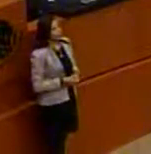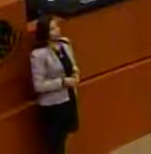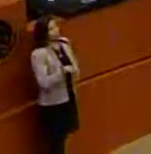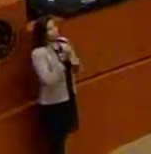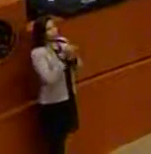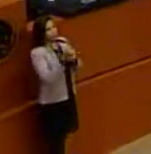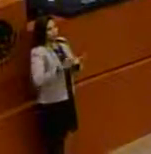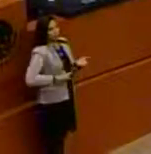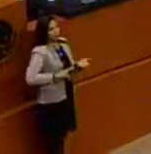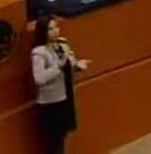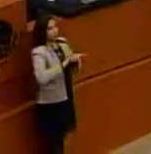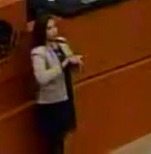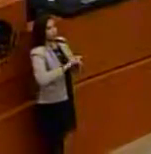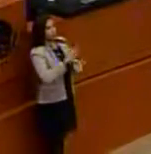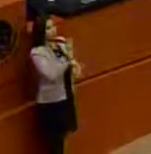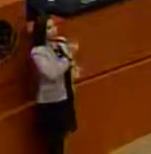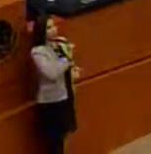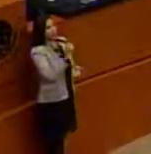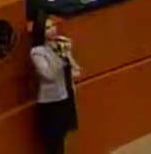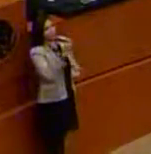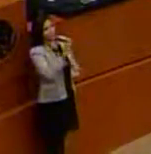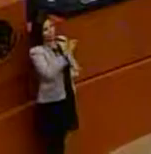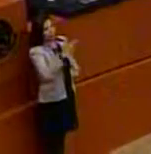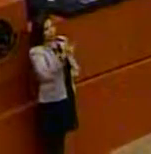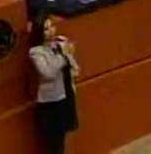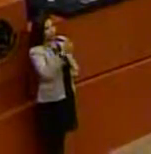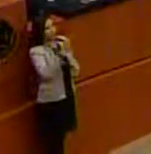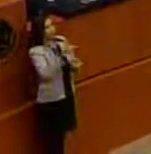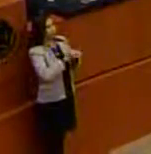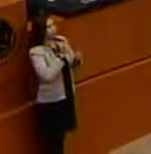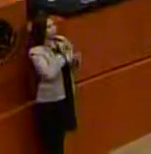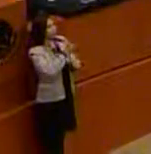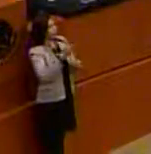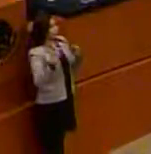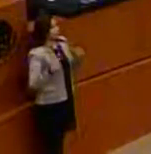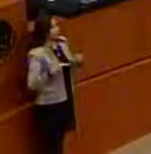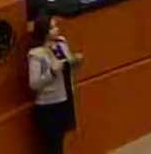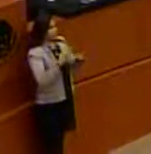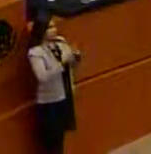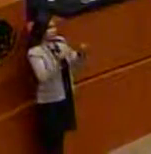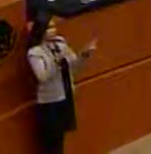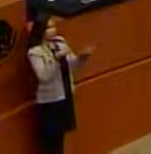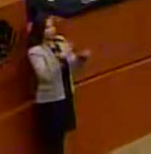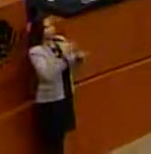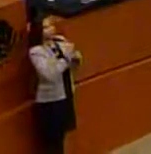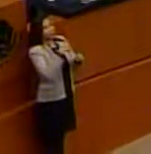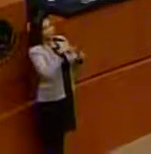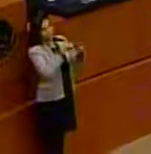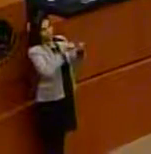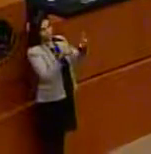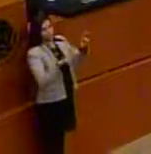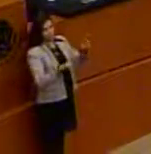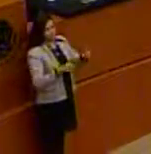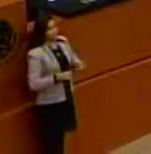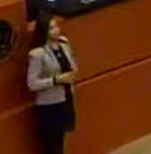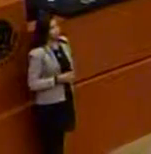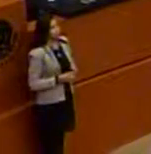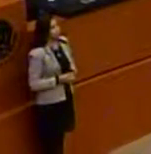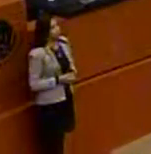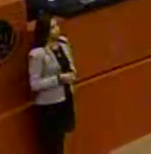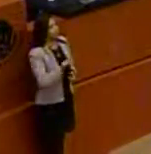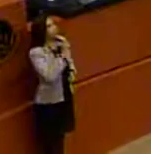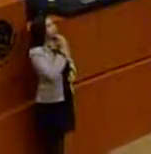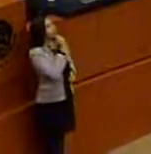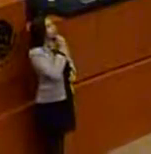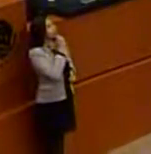la renta básica fue de 2 a 3 euros por mes por habitante. Algo muy distinto de lo que está pensando, obviamente,